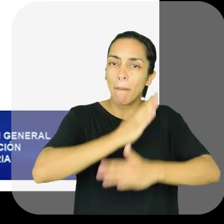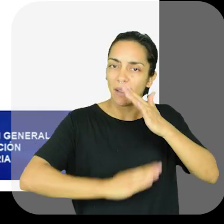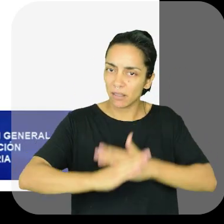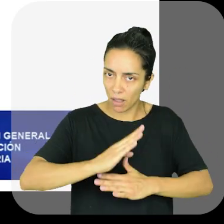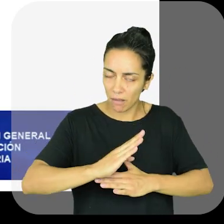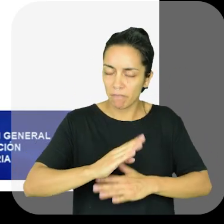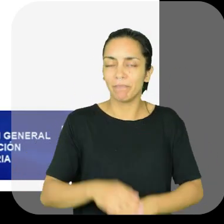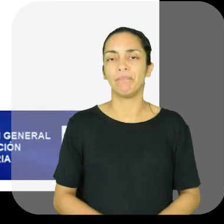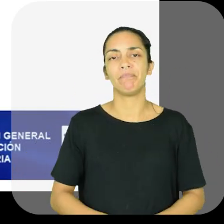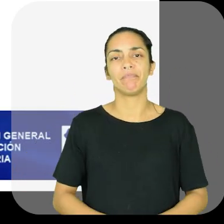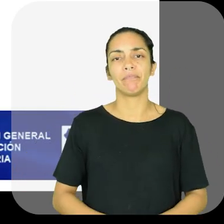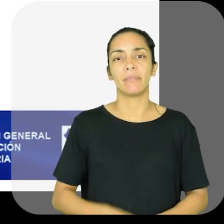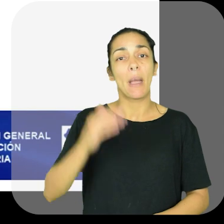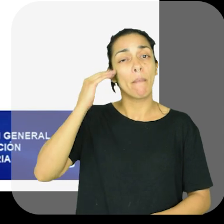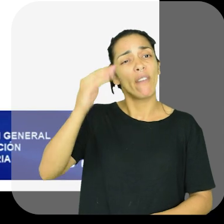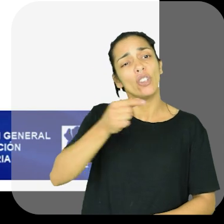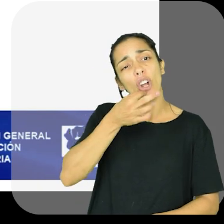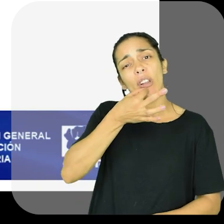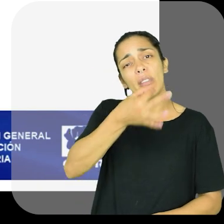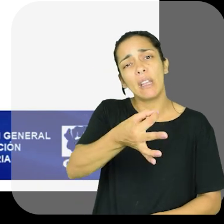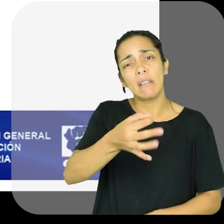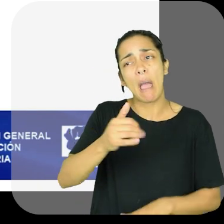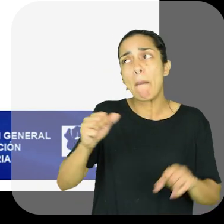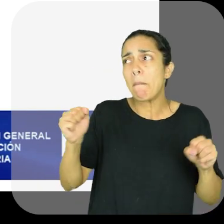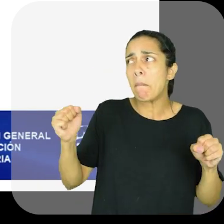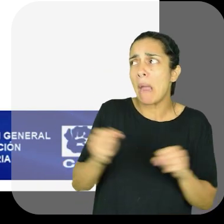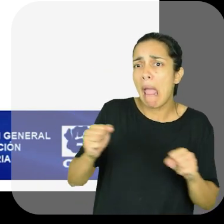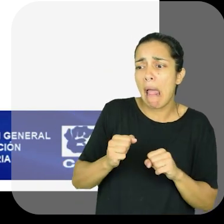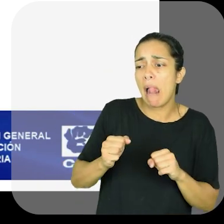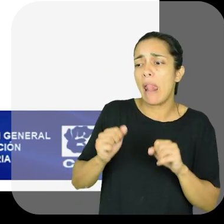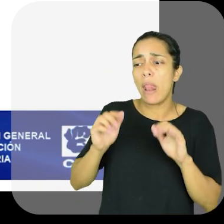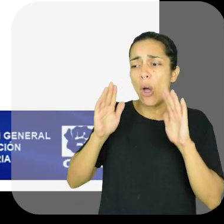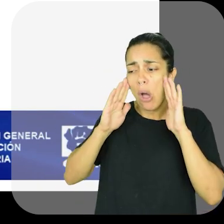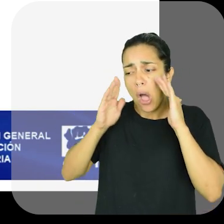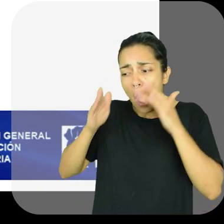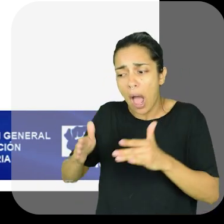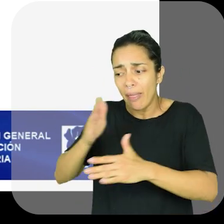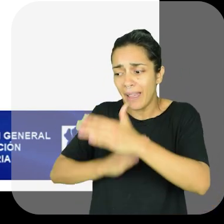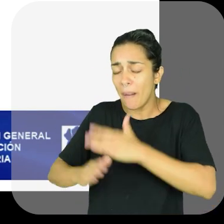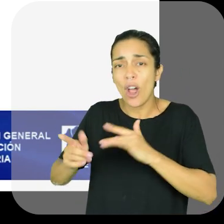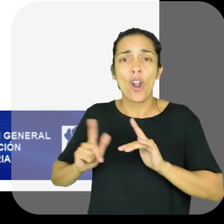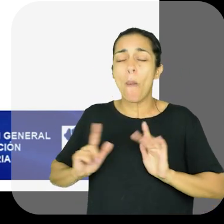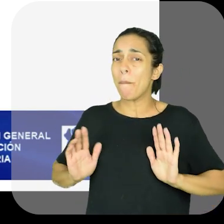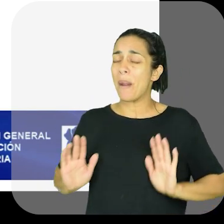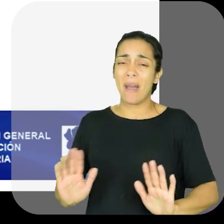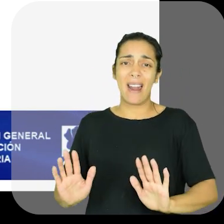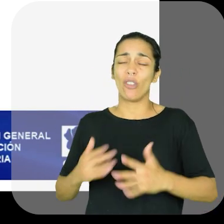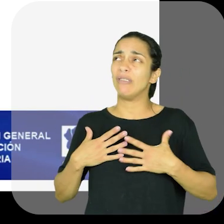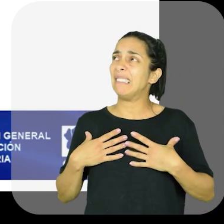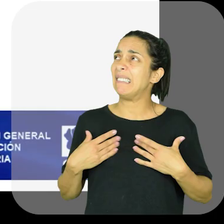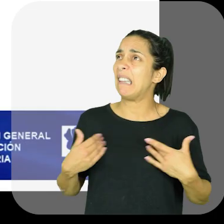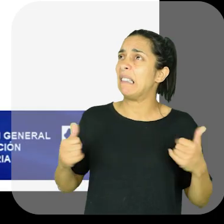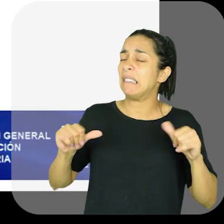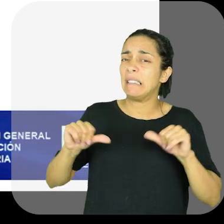dicen que le tienen miedo a la discapacidad, que no están preparados para la educación inclusiva, nos